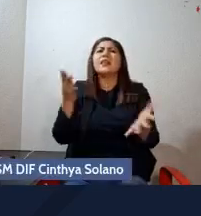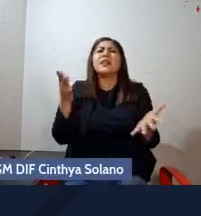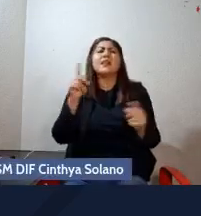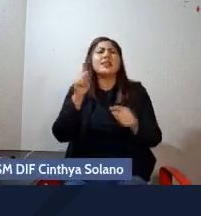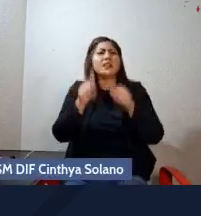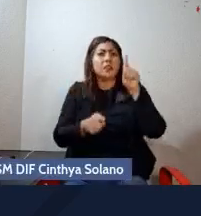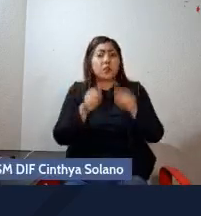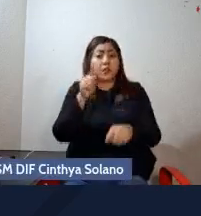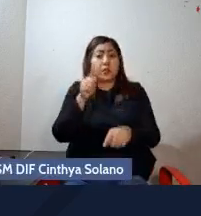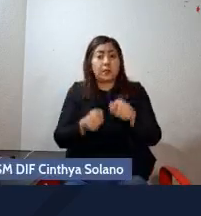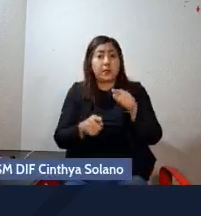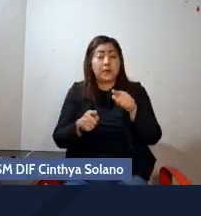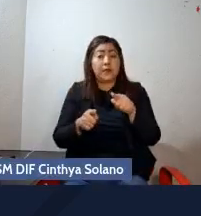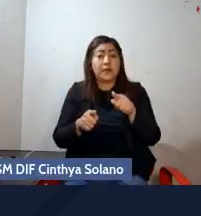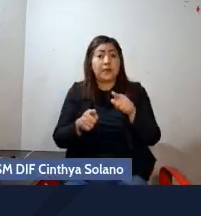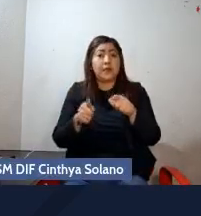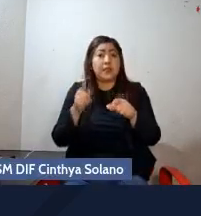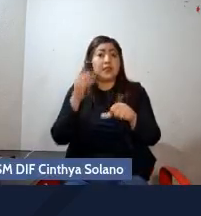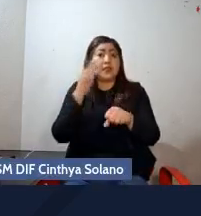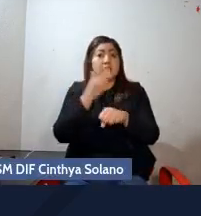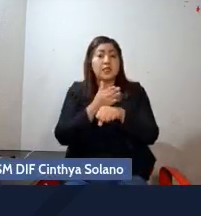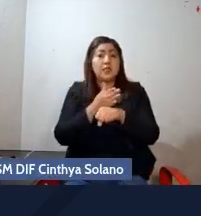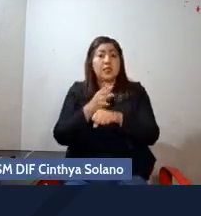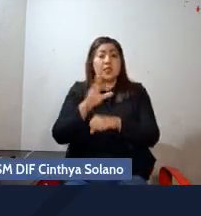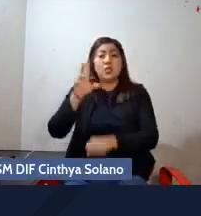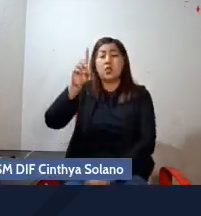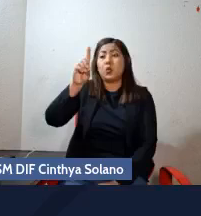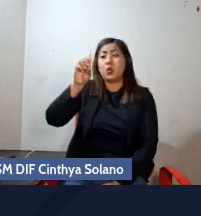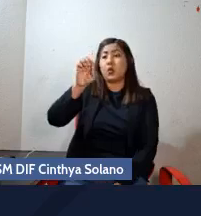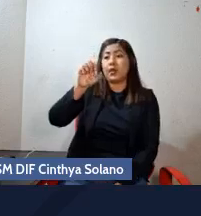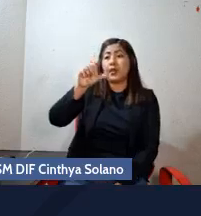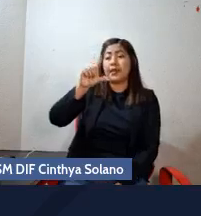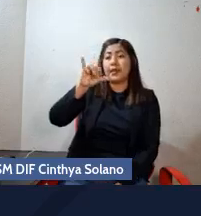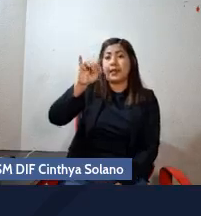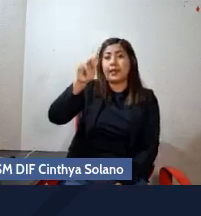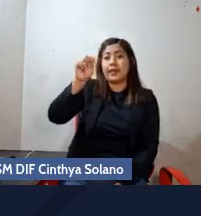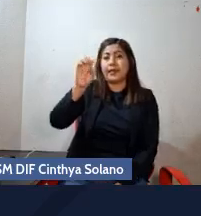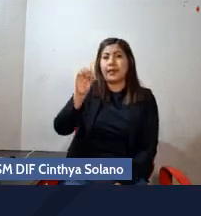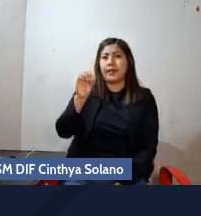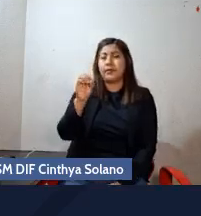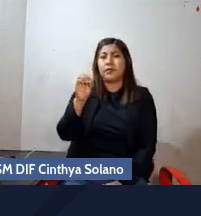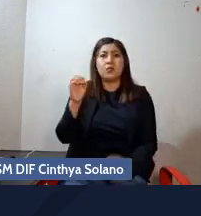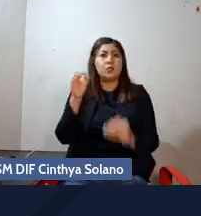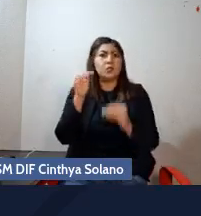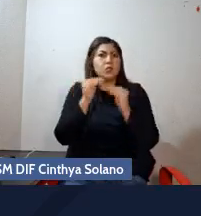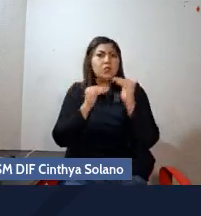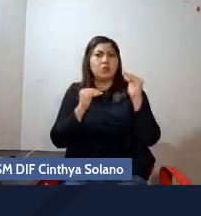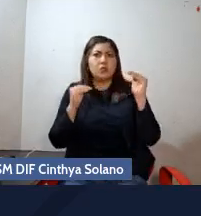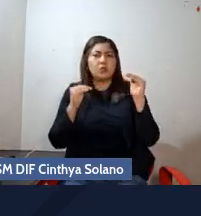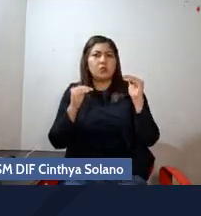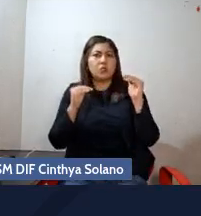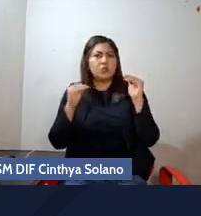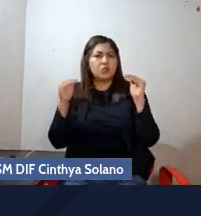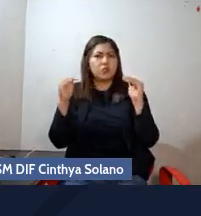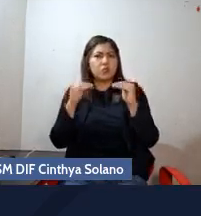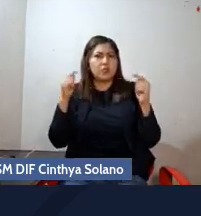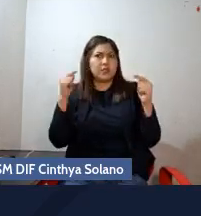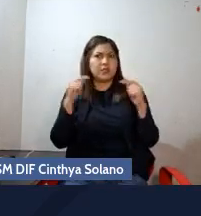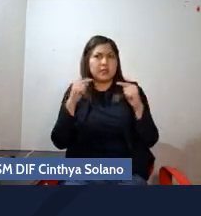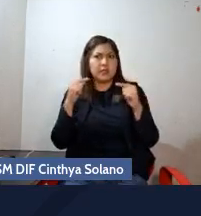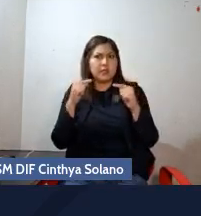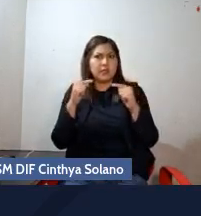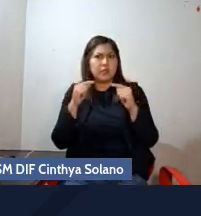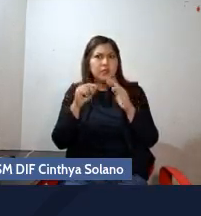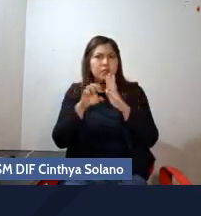No todos los delitos electorales se sancionan de igual manera. Te voy a poner un ejemplo muy sencillito, abriendo mi